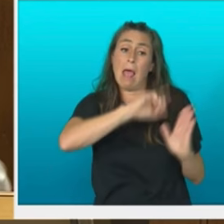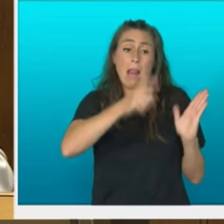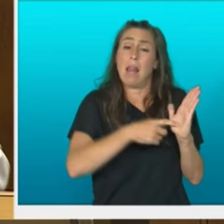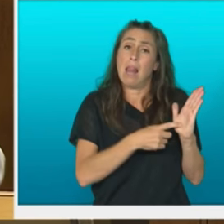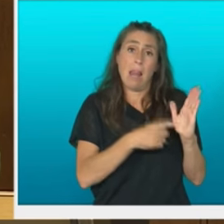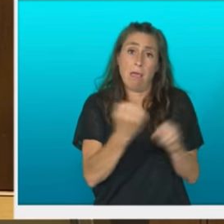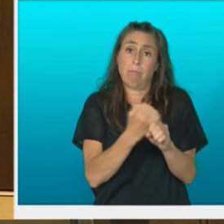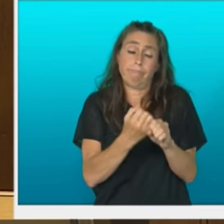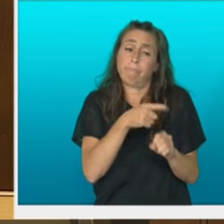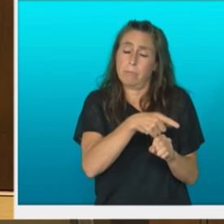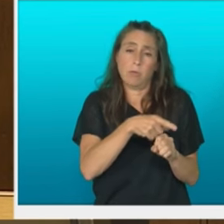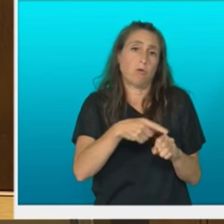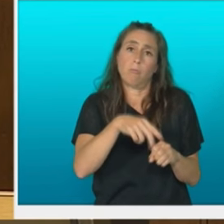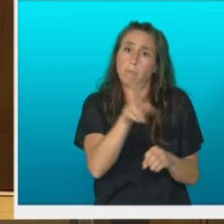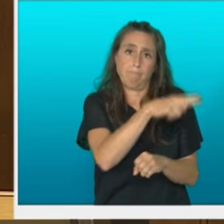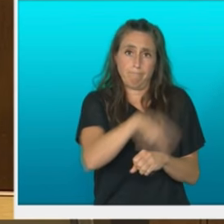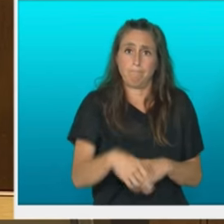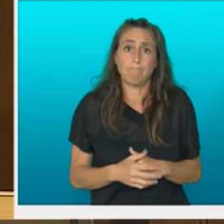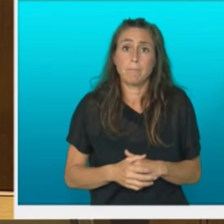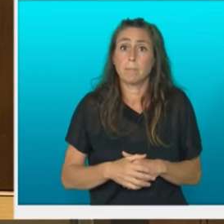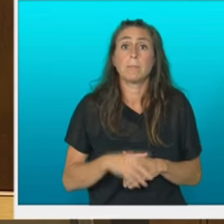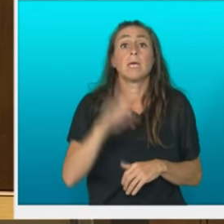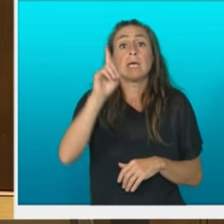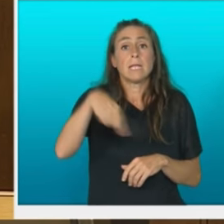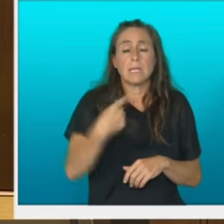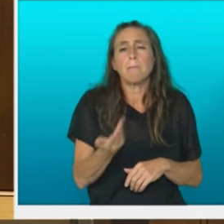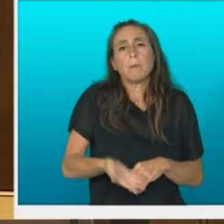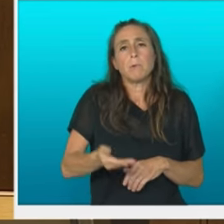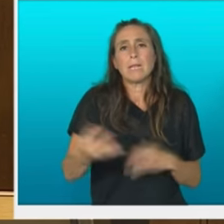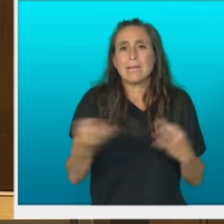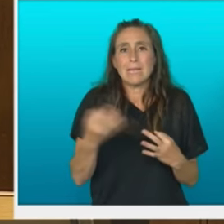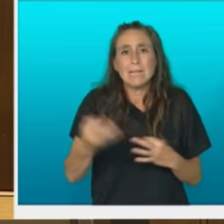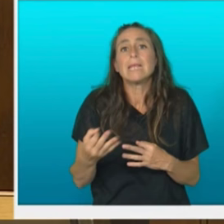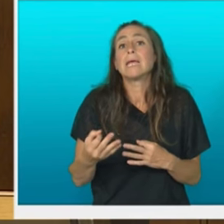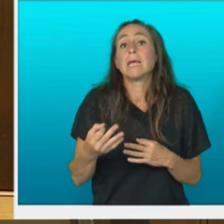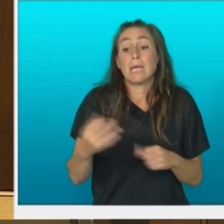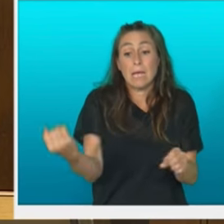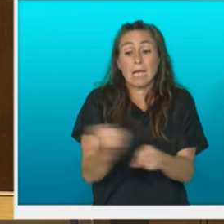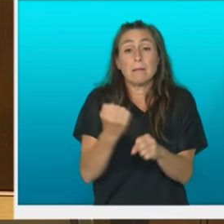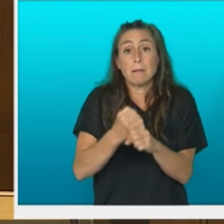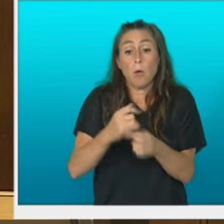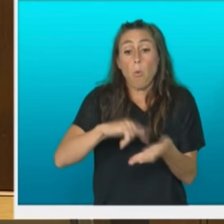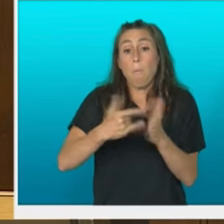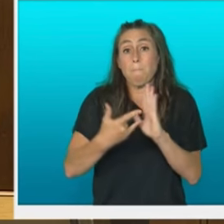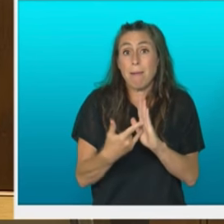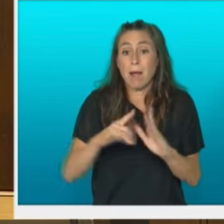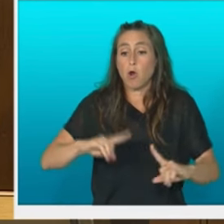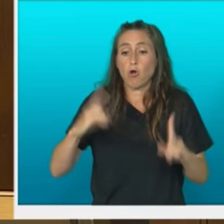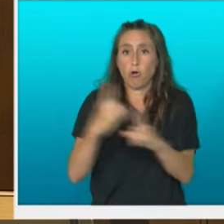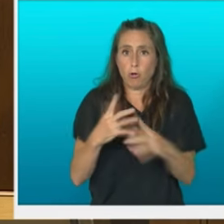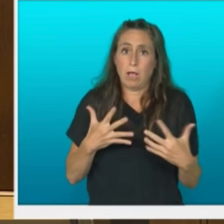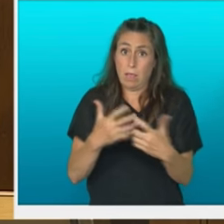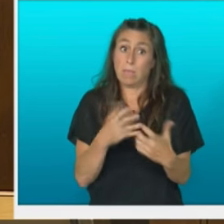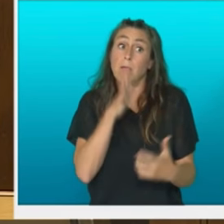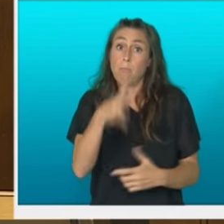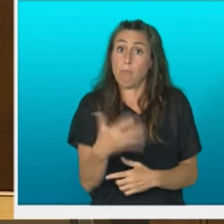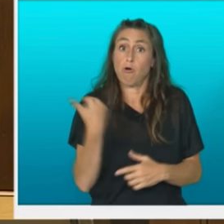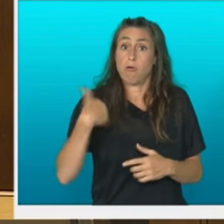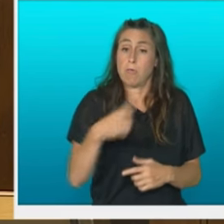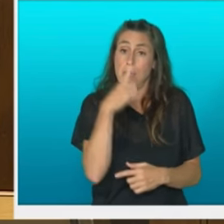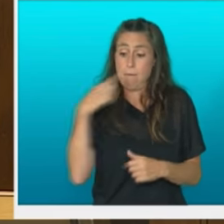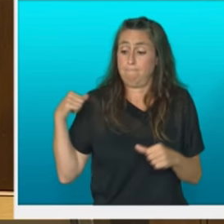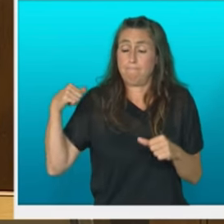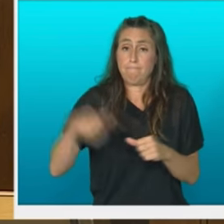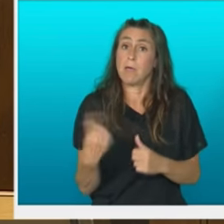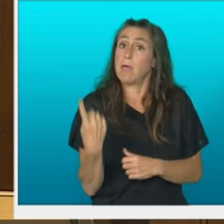premiazkoa da prekarizazioaren ondorioz uzunadiren lan istrupuen kontrako talka plan bat ere eundagoi persona baino gehiago hildira